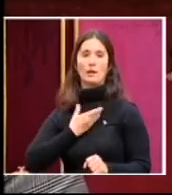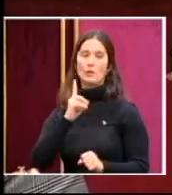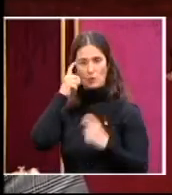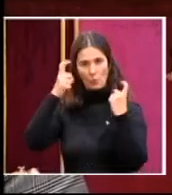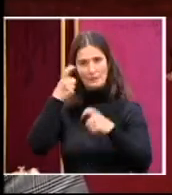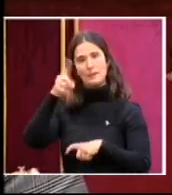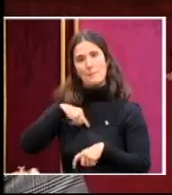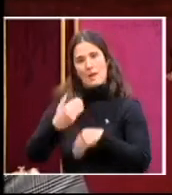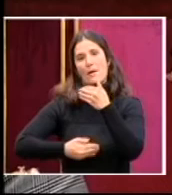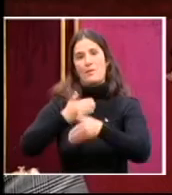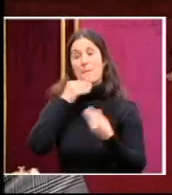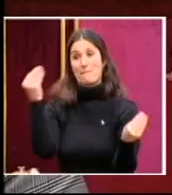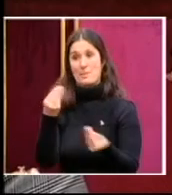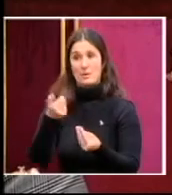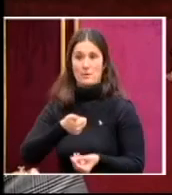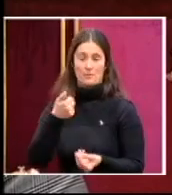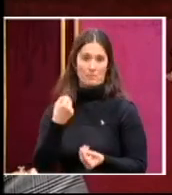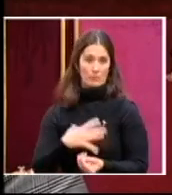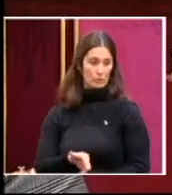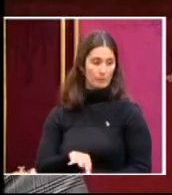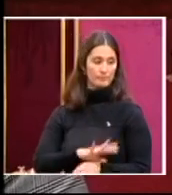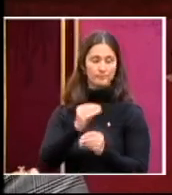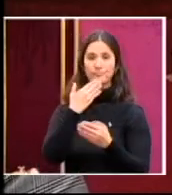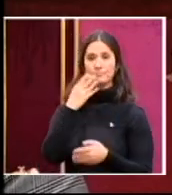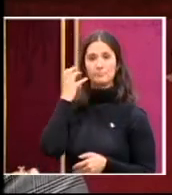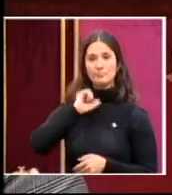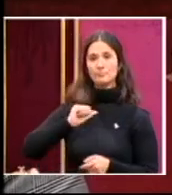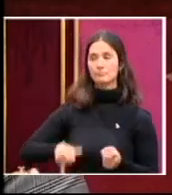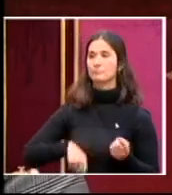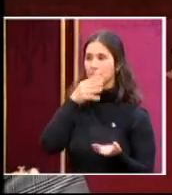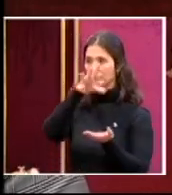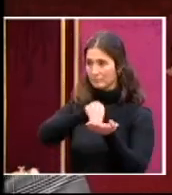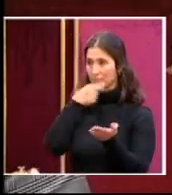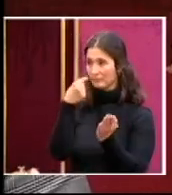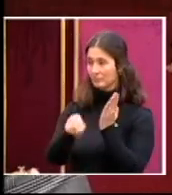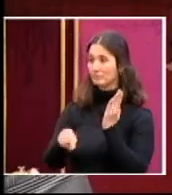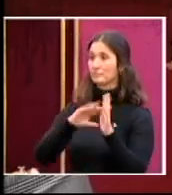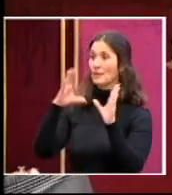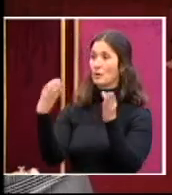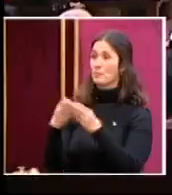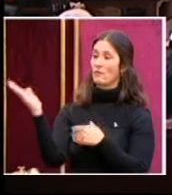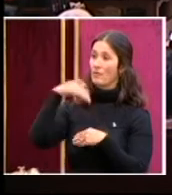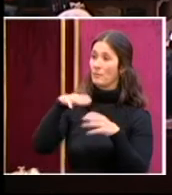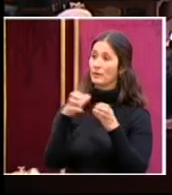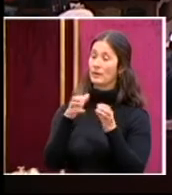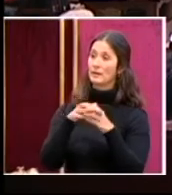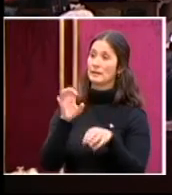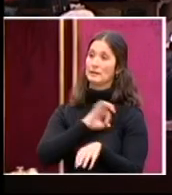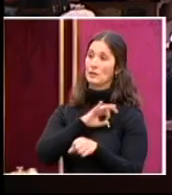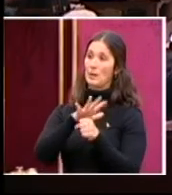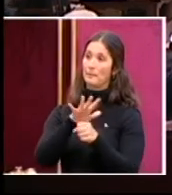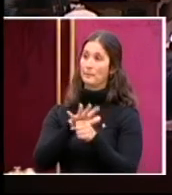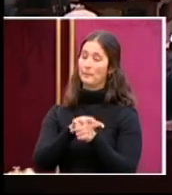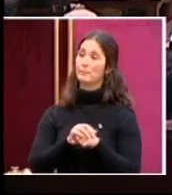avanzar lo mejor y más posible. Gracias, señor Puente Dura. Tomada buena nota. Por parte del Grupo Municipal de Damos Granada, señora Gutiérrez tiene la